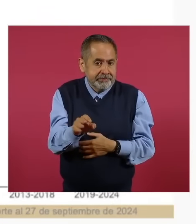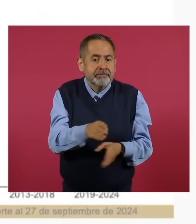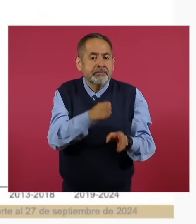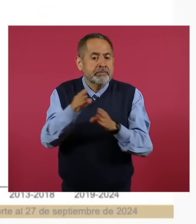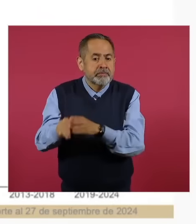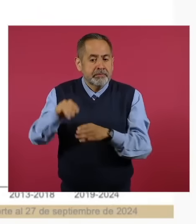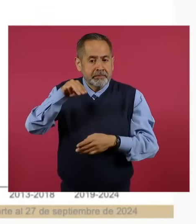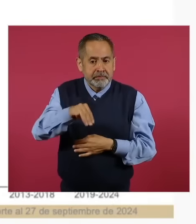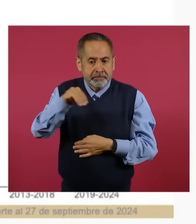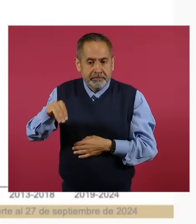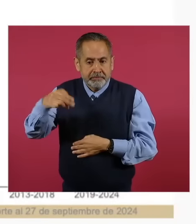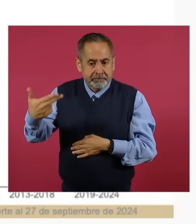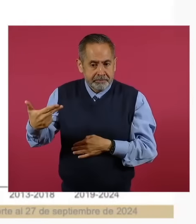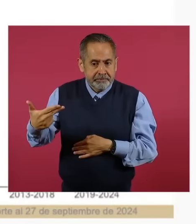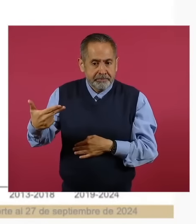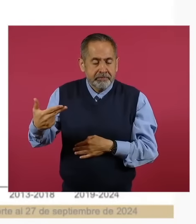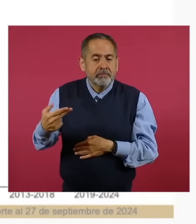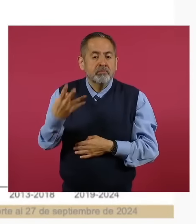Con Miguel de la Madrid